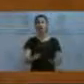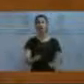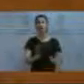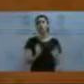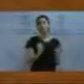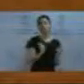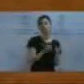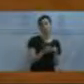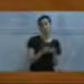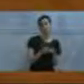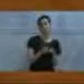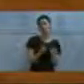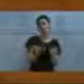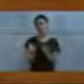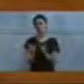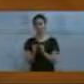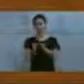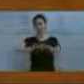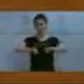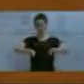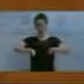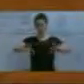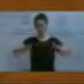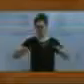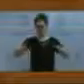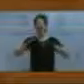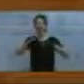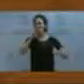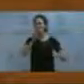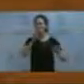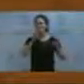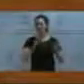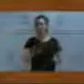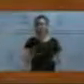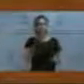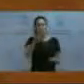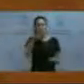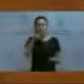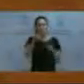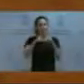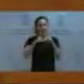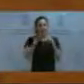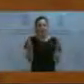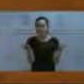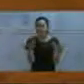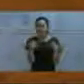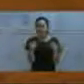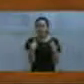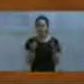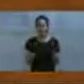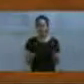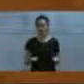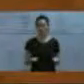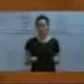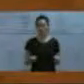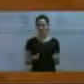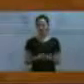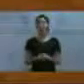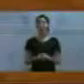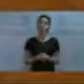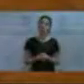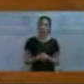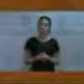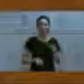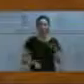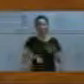ya. Cálculos partidarios es lo que no viene bien a los intereses de Asturias ni de los asturianos. Eso le viene bien a